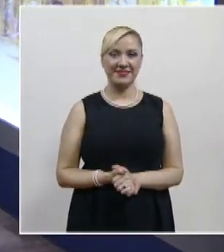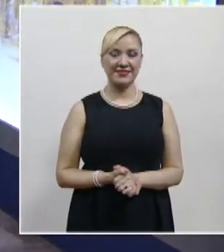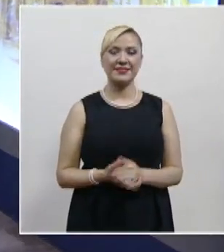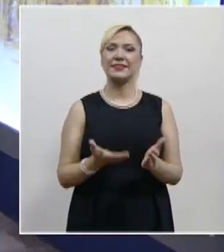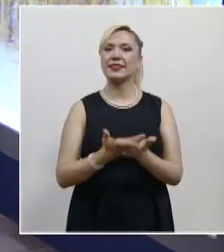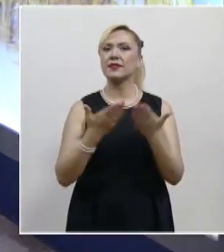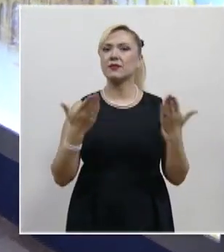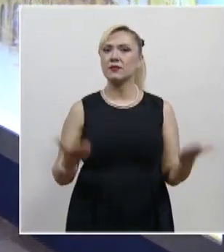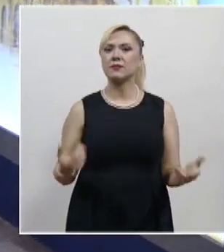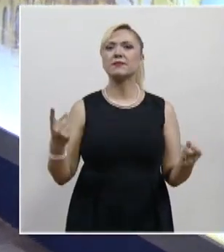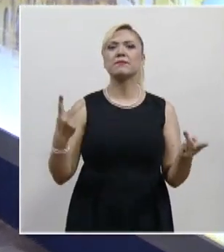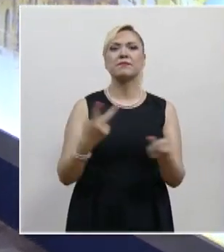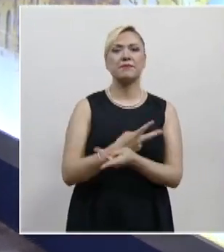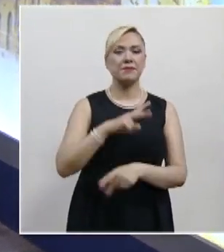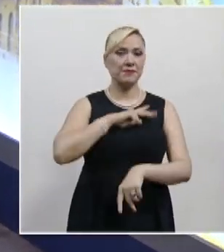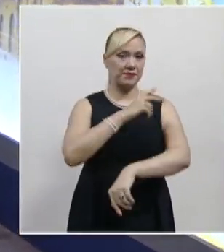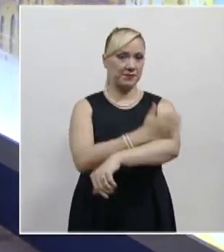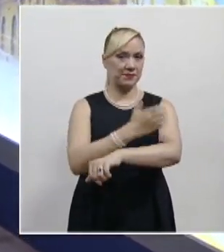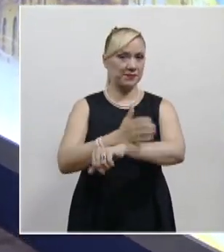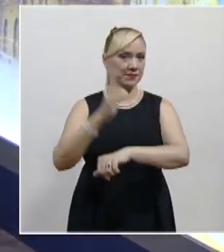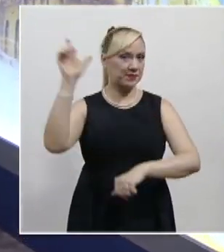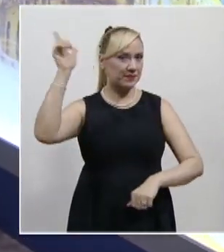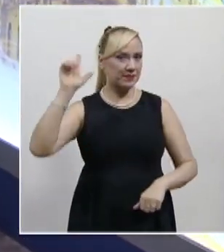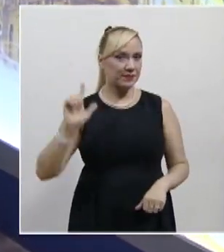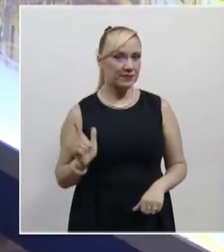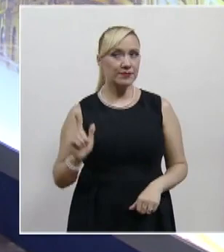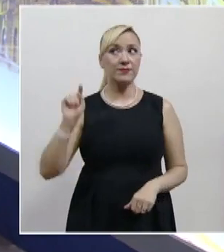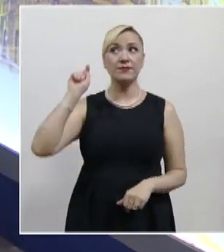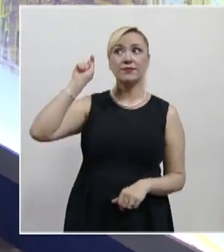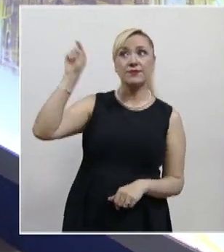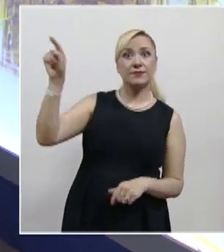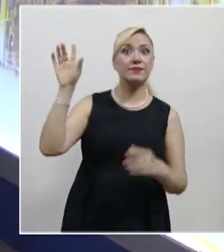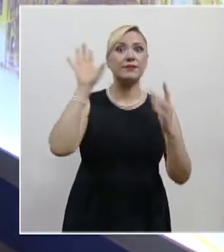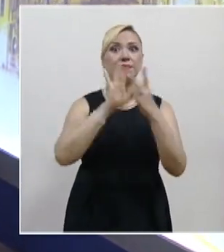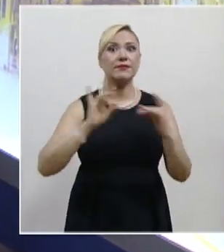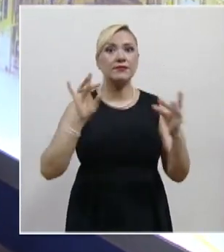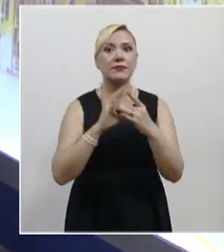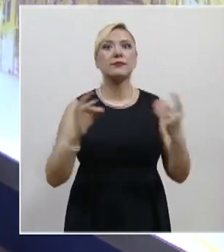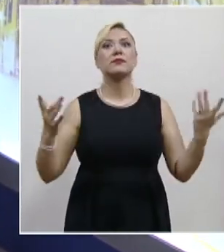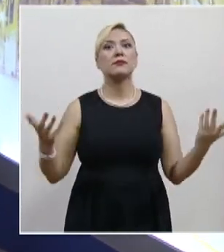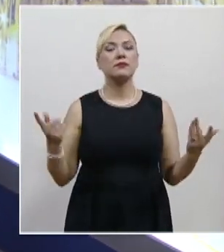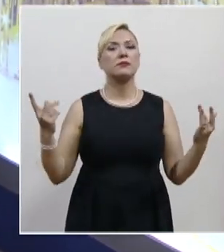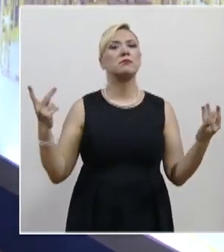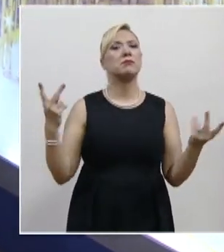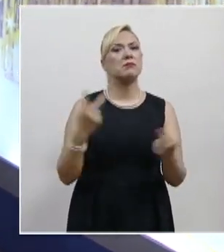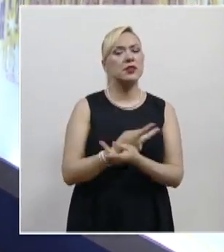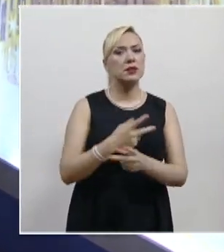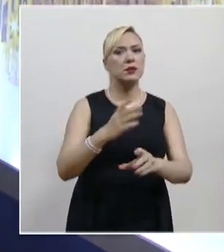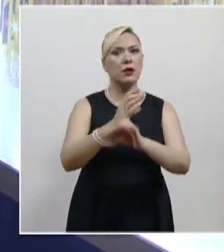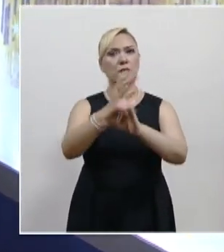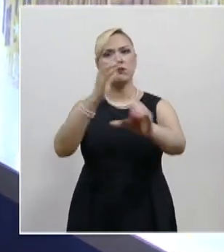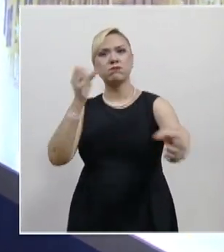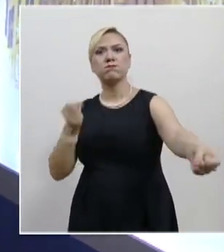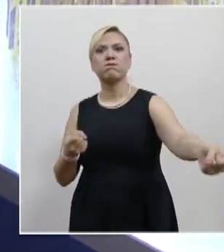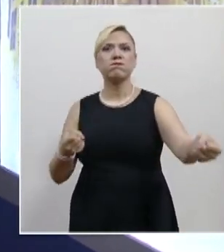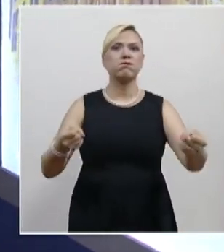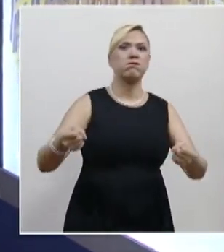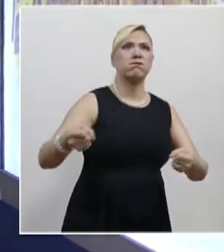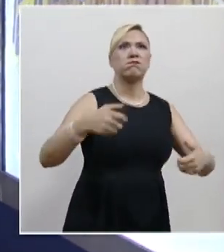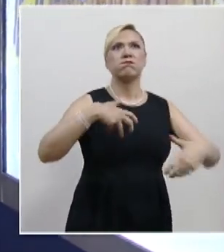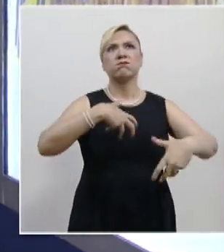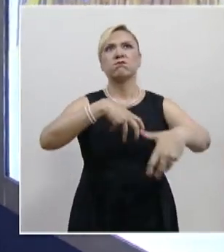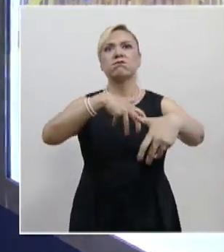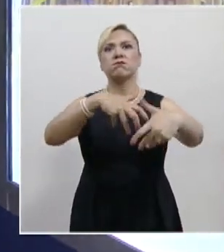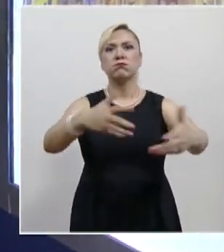Ahora es momento de enlazarnos con nuestra compañera Laura Murillo, quien nos tiene detalles del llamado que realizan transportistas de carga en el país para garantizar